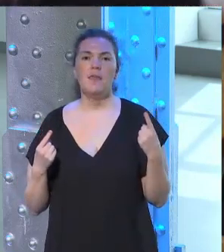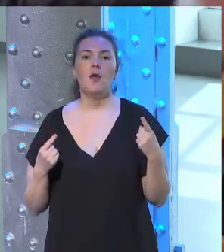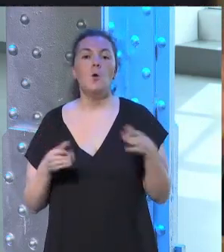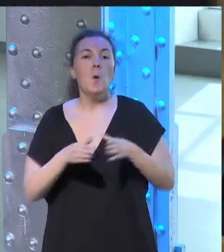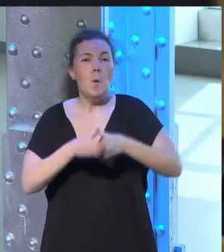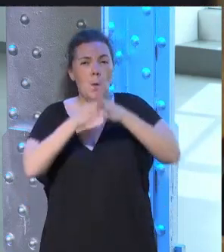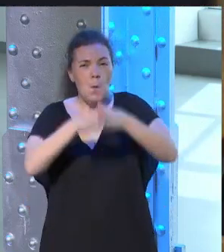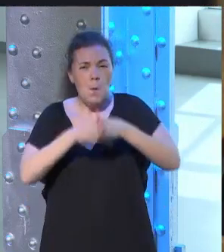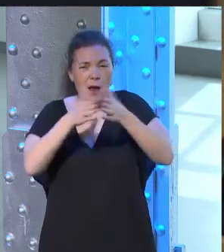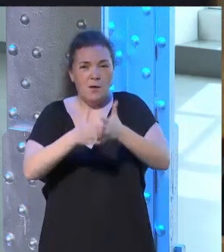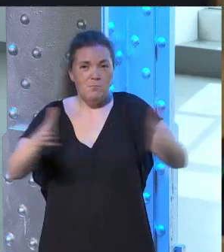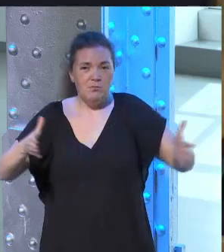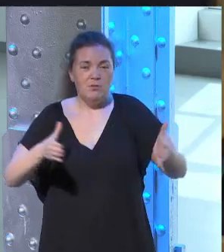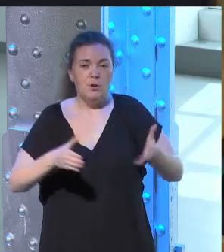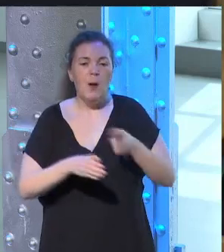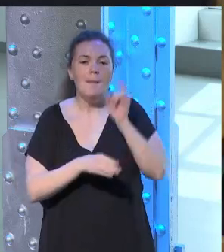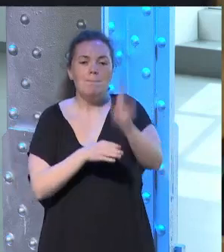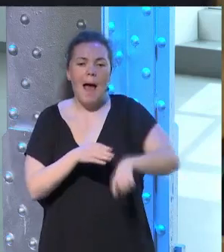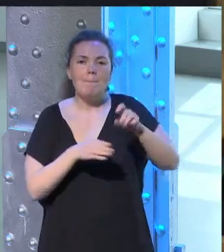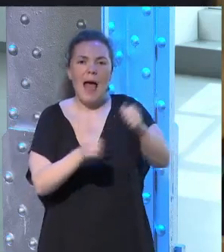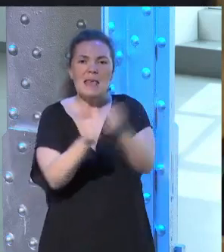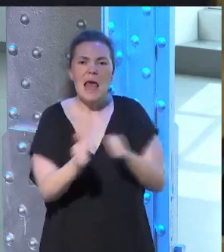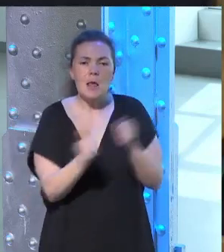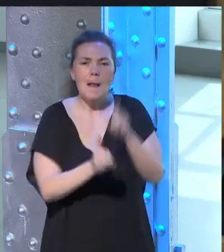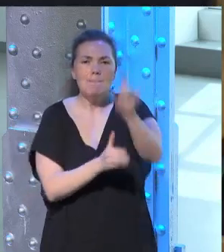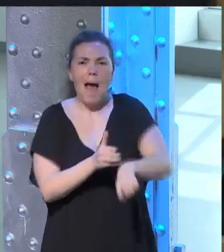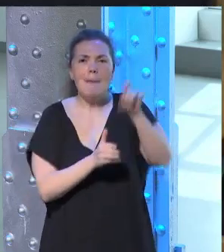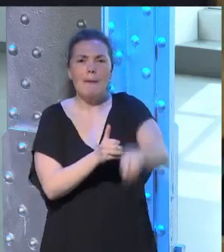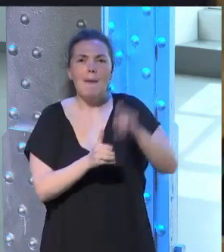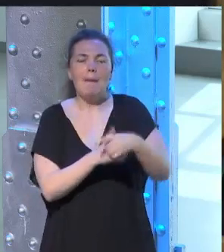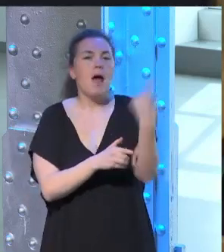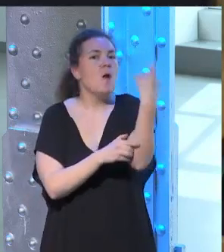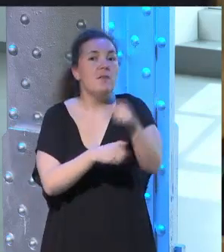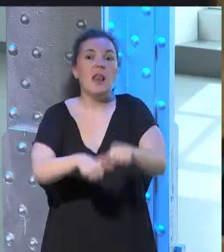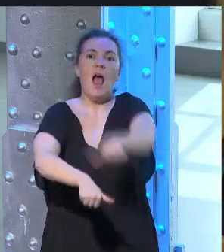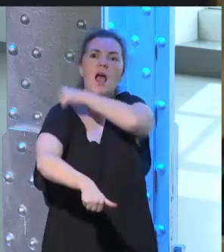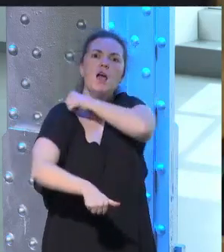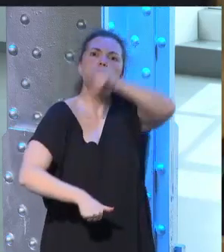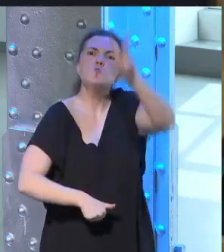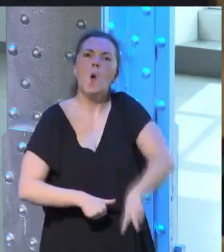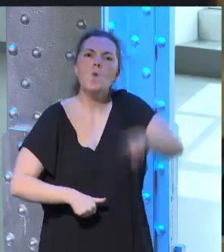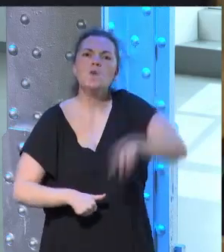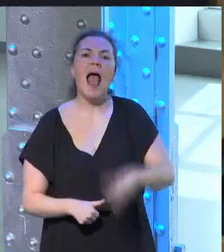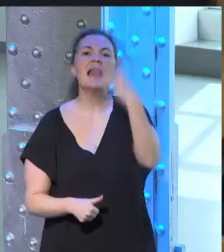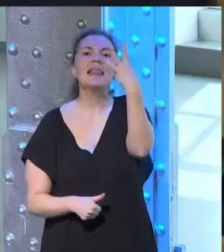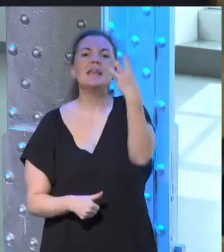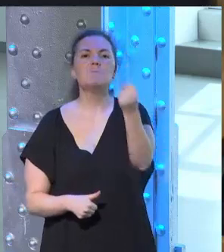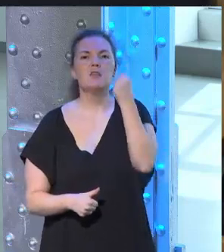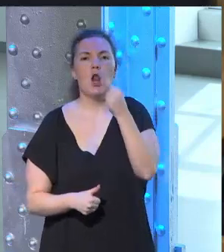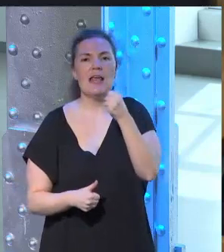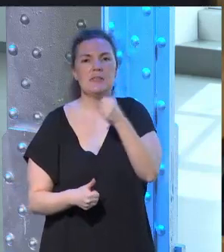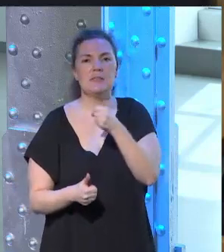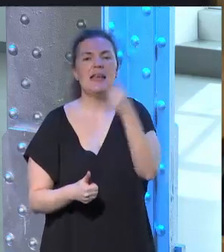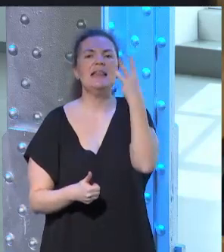grandes barcos sin necesidad de rompehielos delante. Nunca había ocurrido en la historia de la humanidad, en 3 millones de años. Lo siento, hay